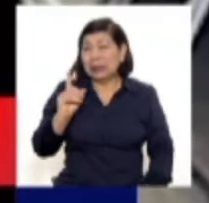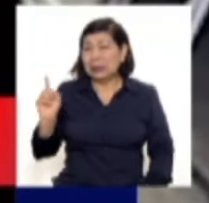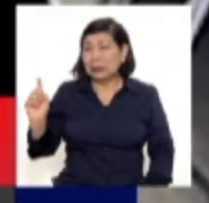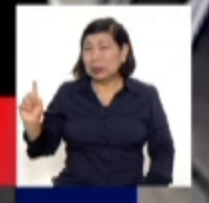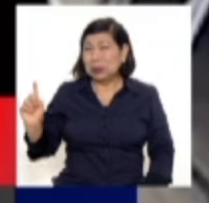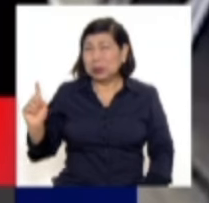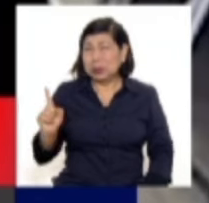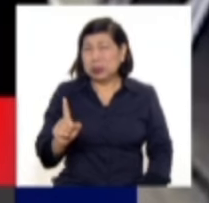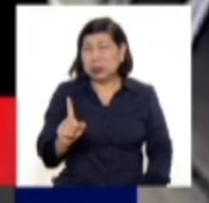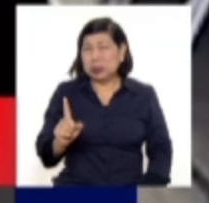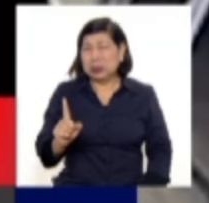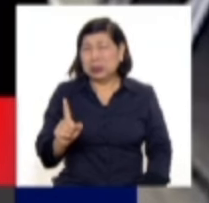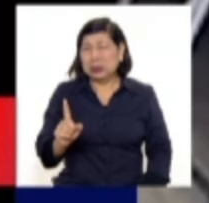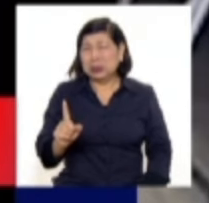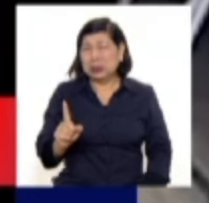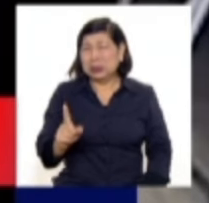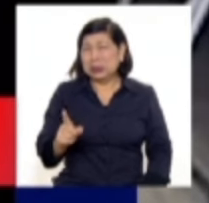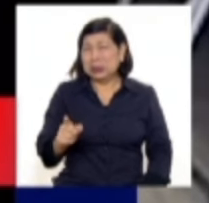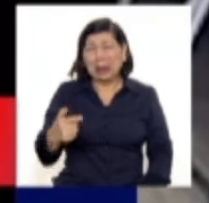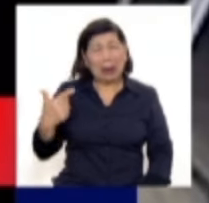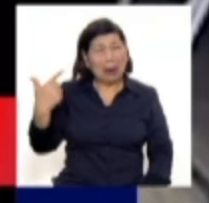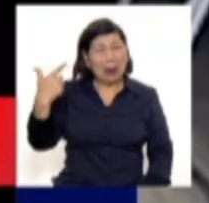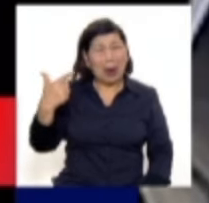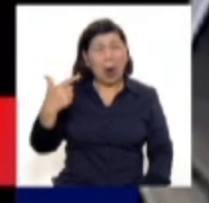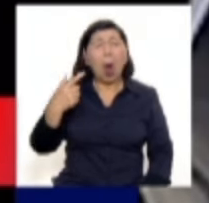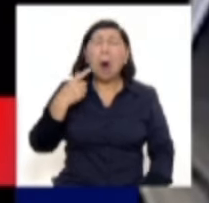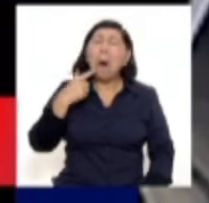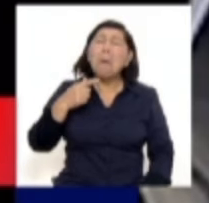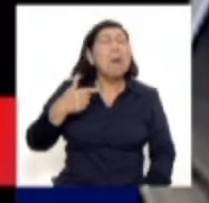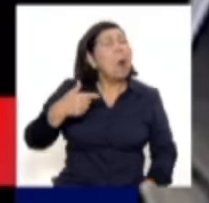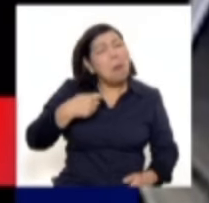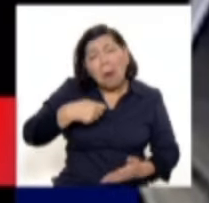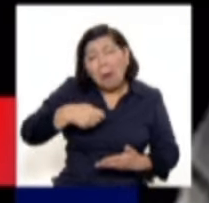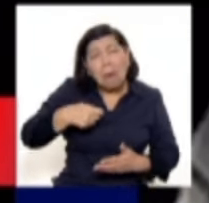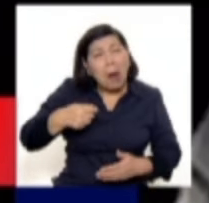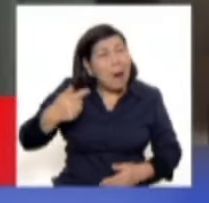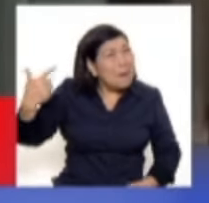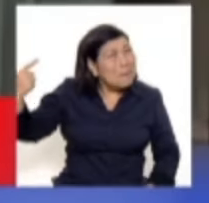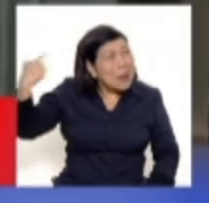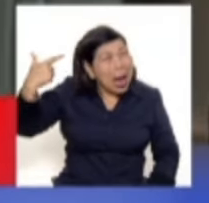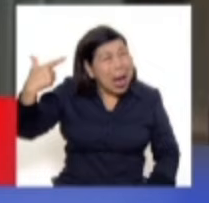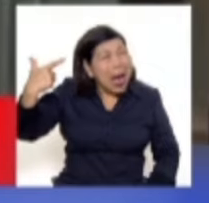disparó con 3 tiros certeros a la cabeza de su objetivo.